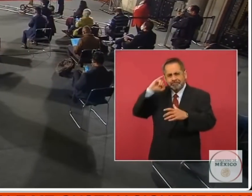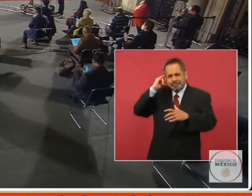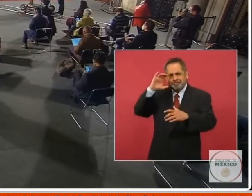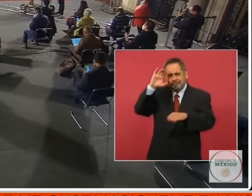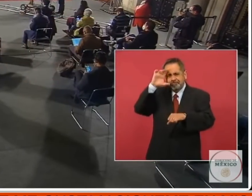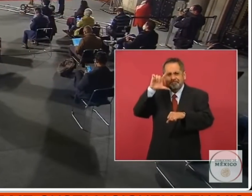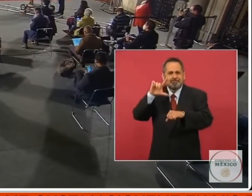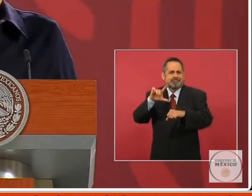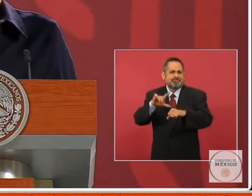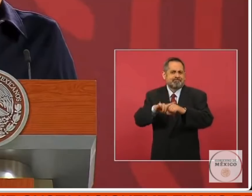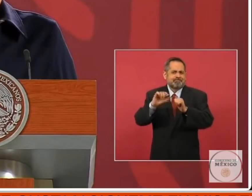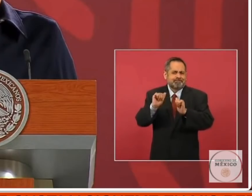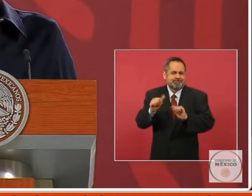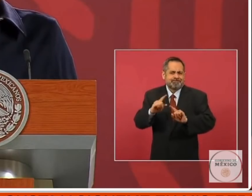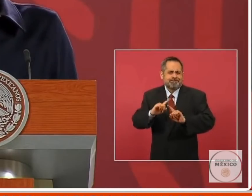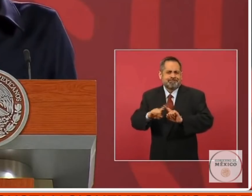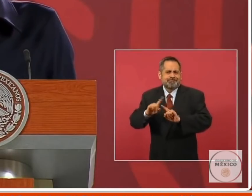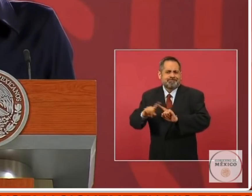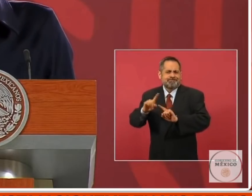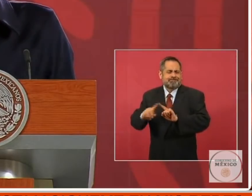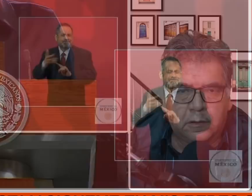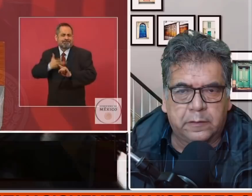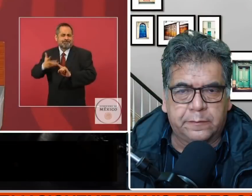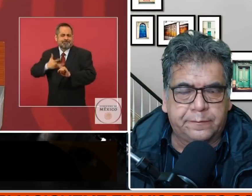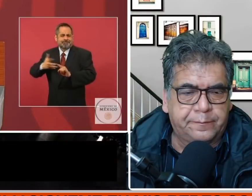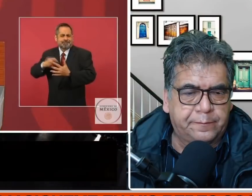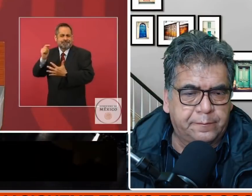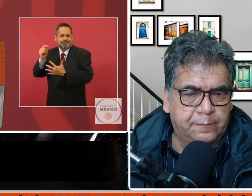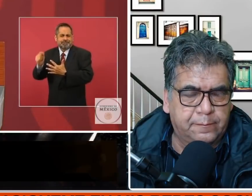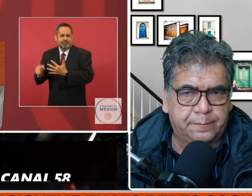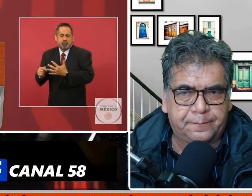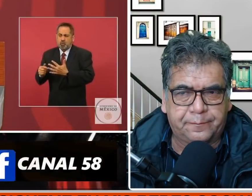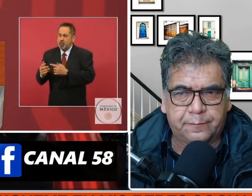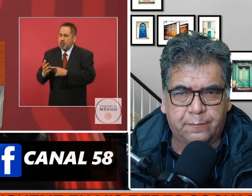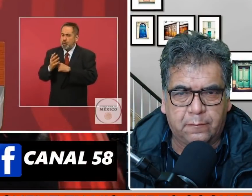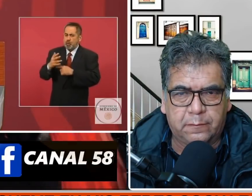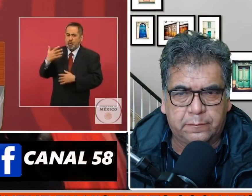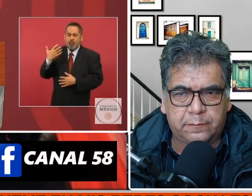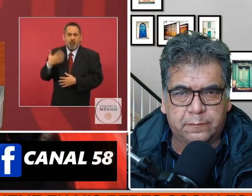lo artístico, con un pueblo ejemplar.